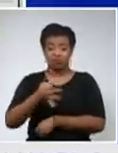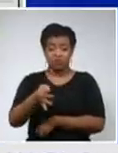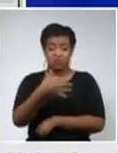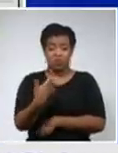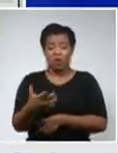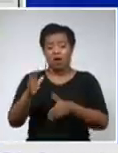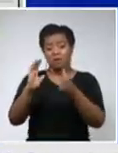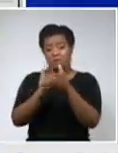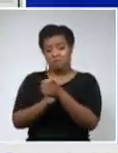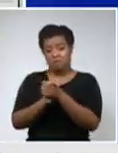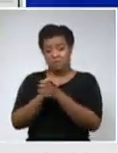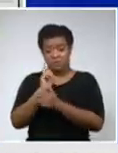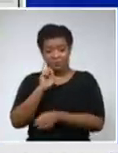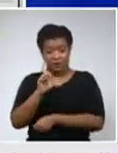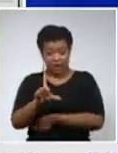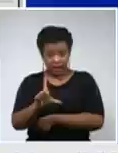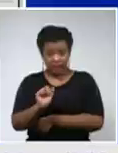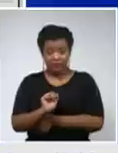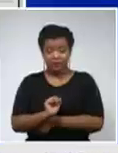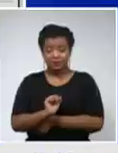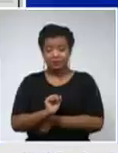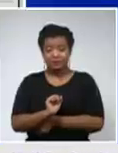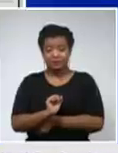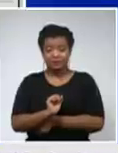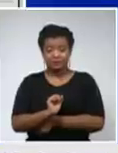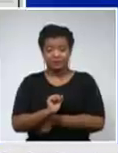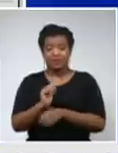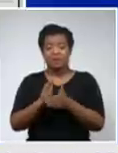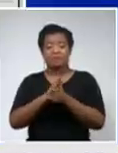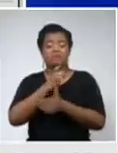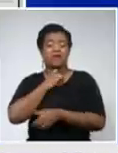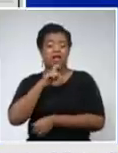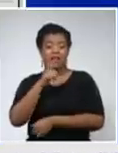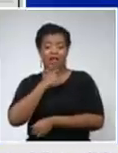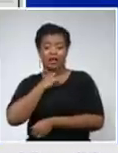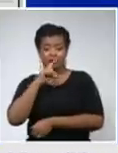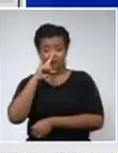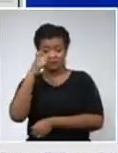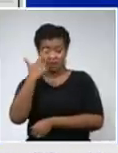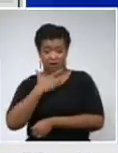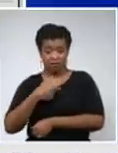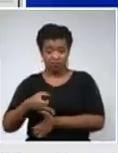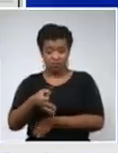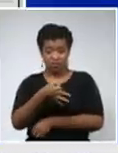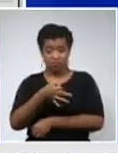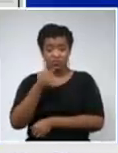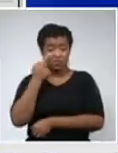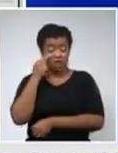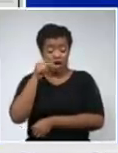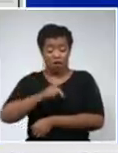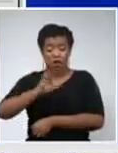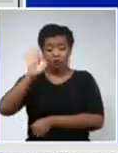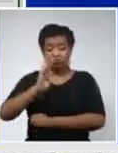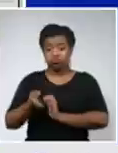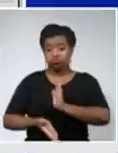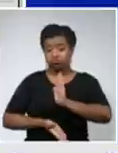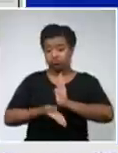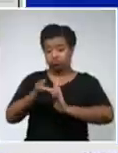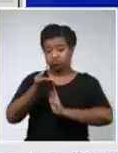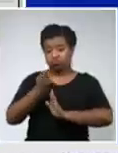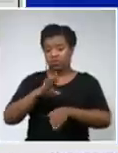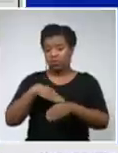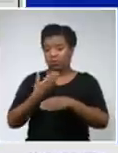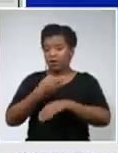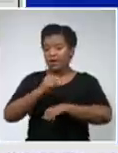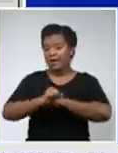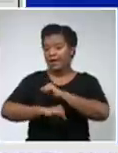que como vieron pasó al primer lugar en cuanto a la incidencia de Cuba. Le sigue Quibicán, San José de las